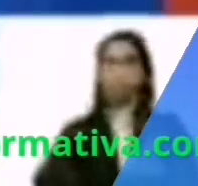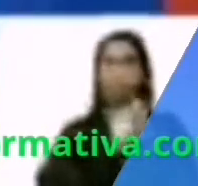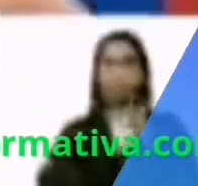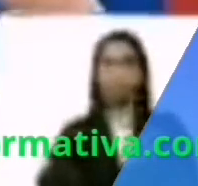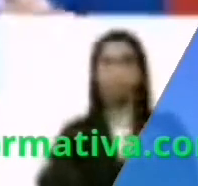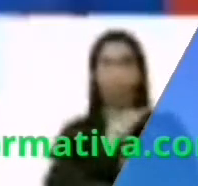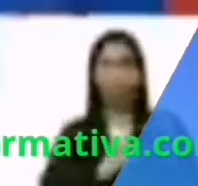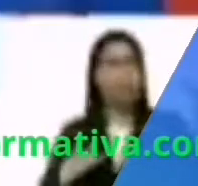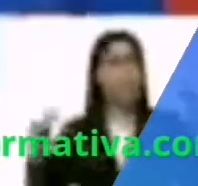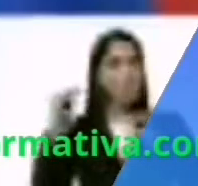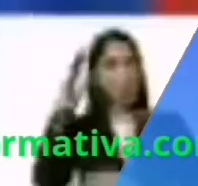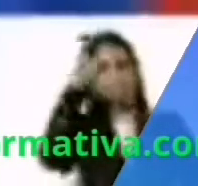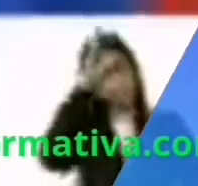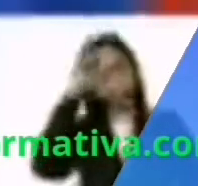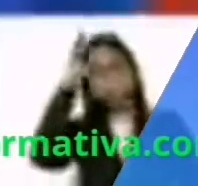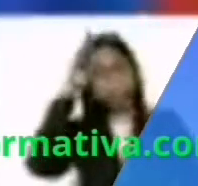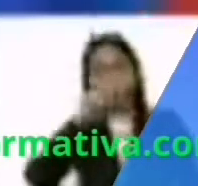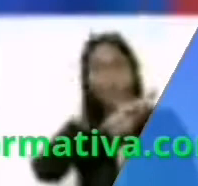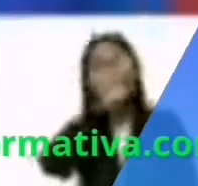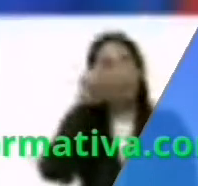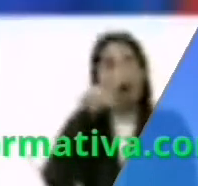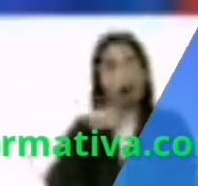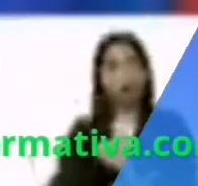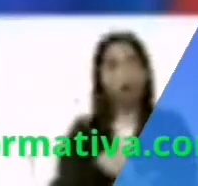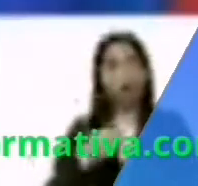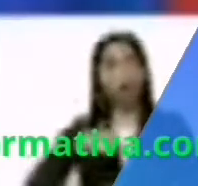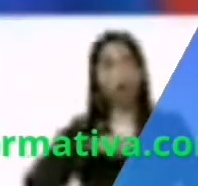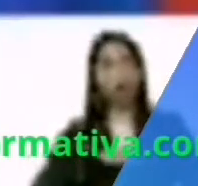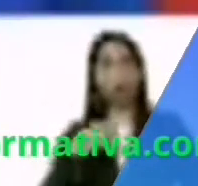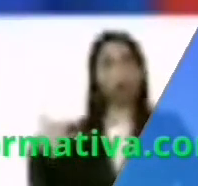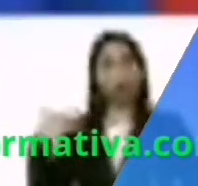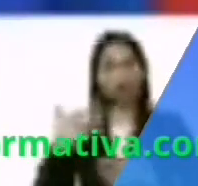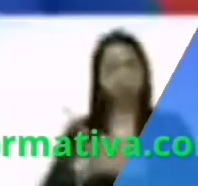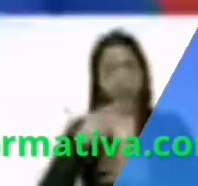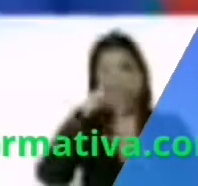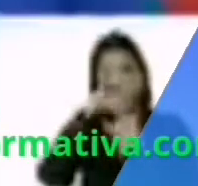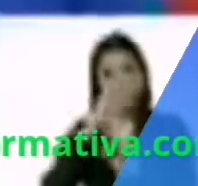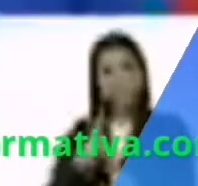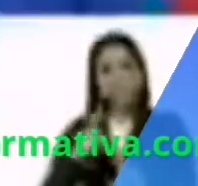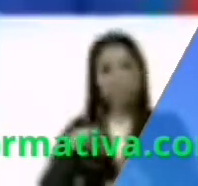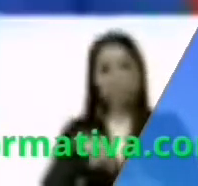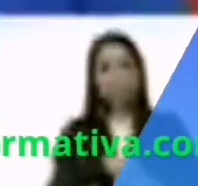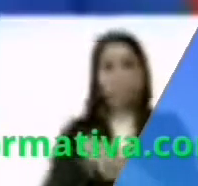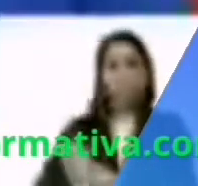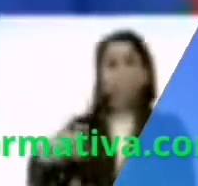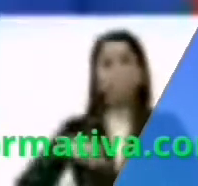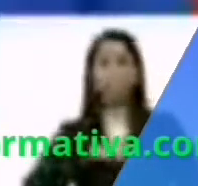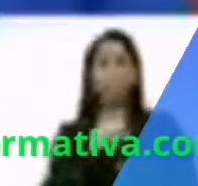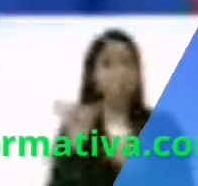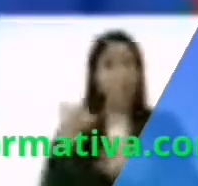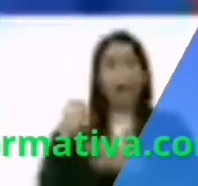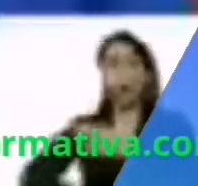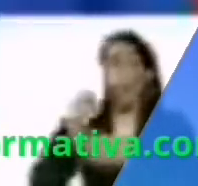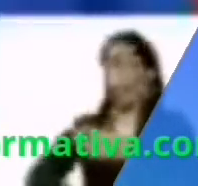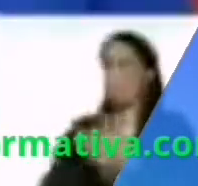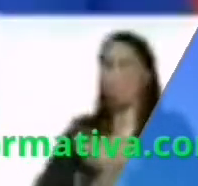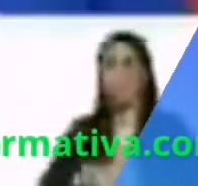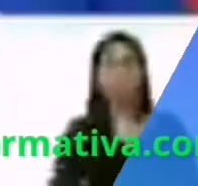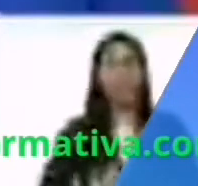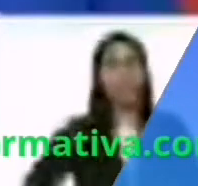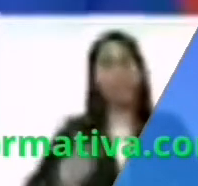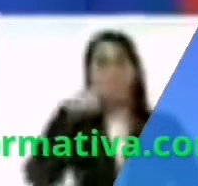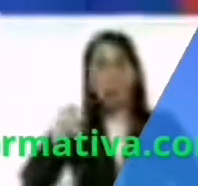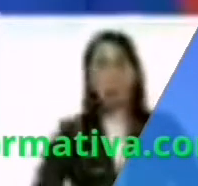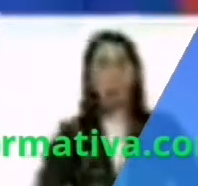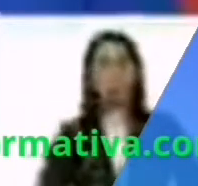de abril del 2020, los nuevos números del COVID-19 en Venezuela. 7 en el estado Miranda, 1 en el